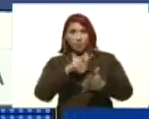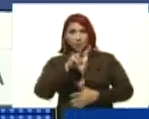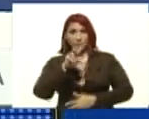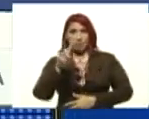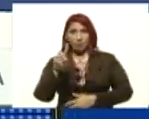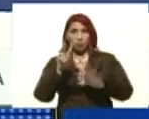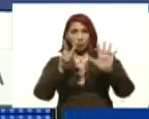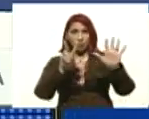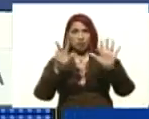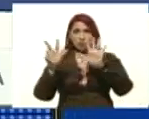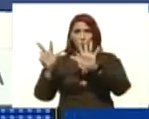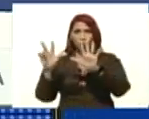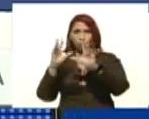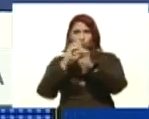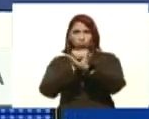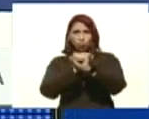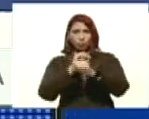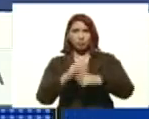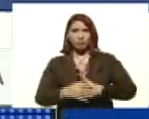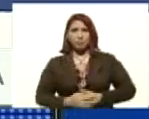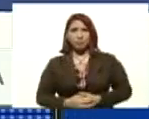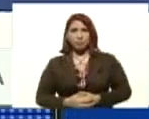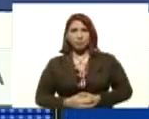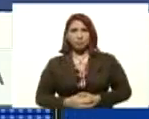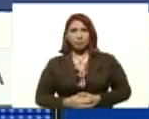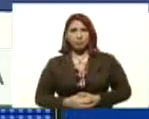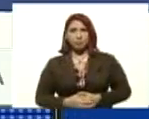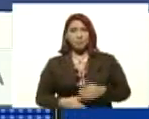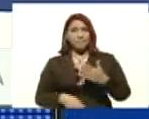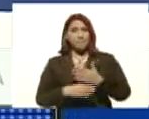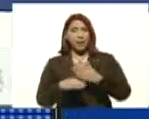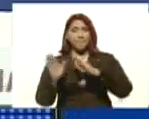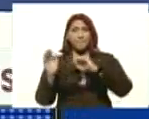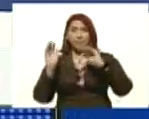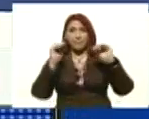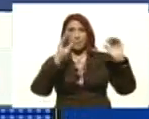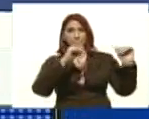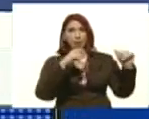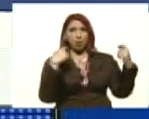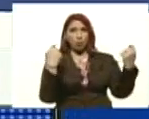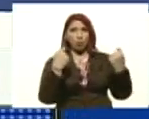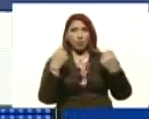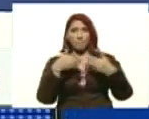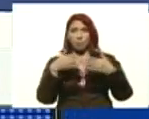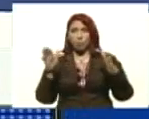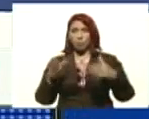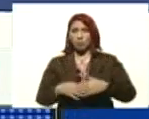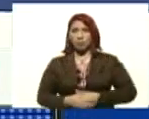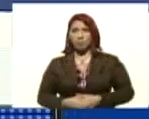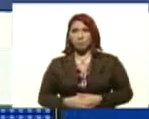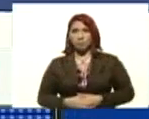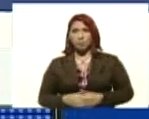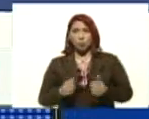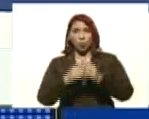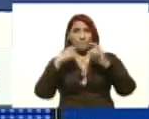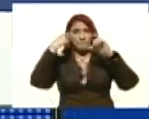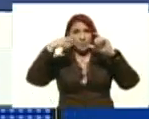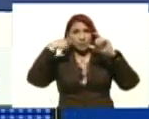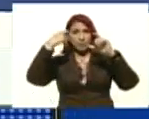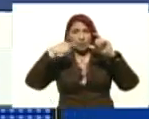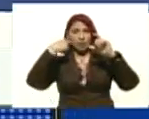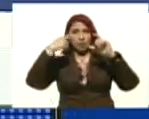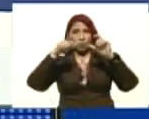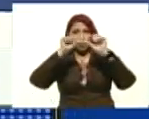las 7:08 de la noche. Vamos a despedir esta jornada pública con este video